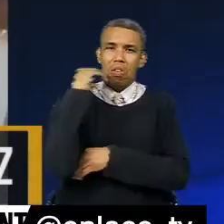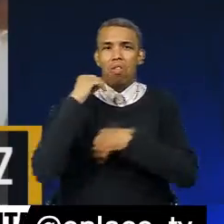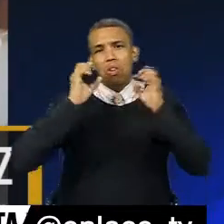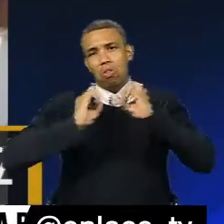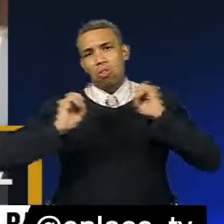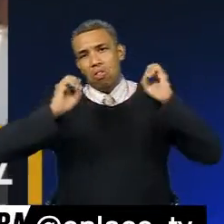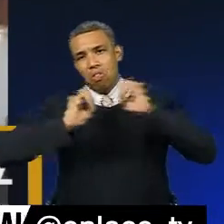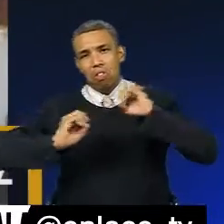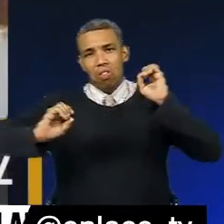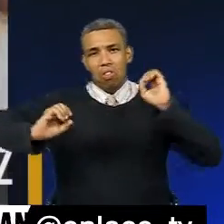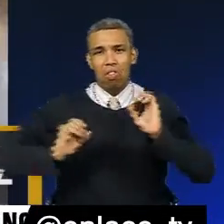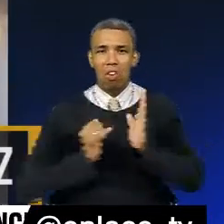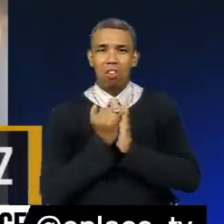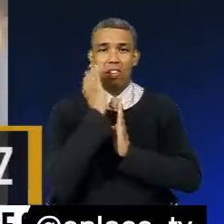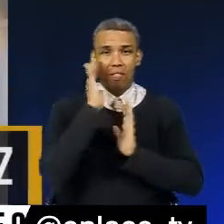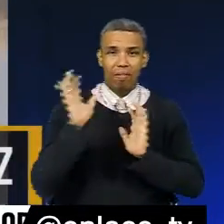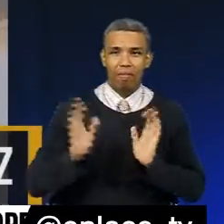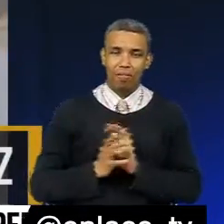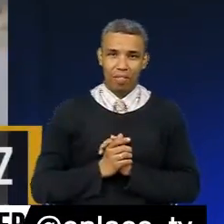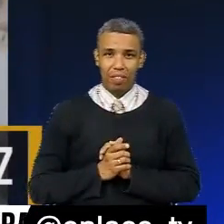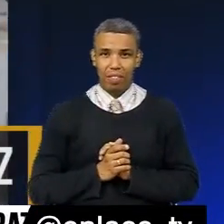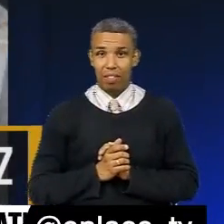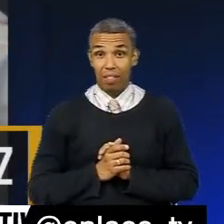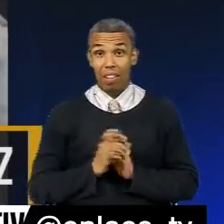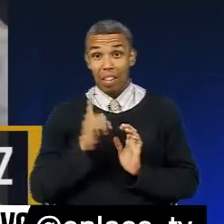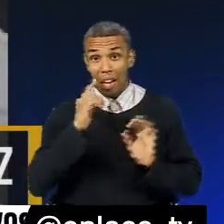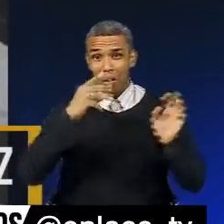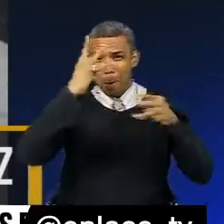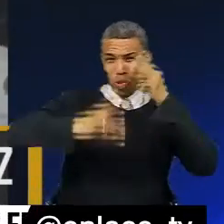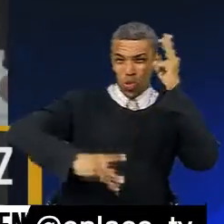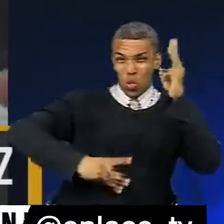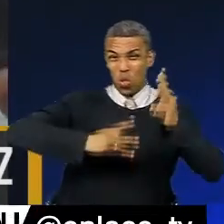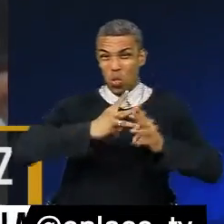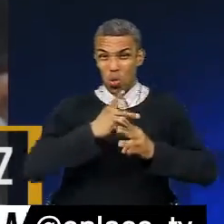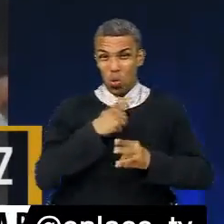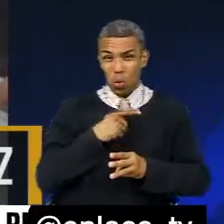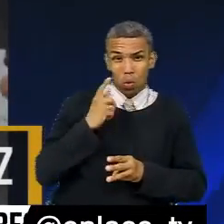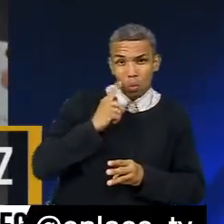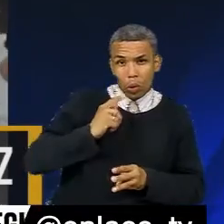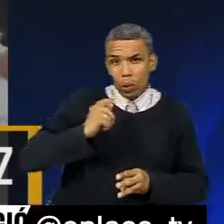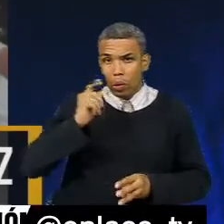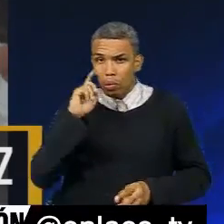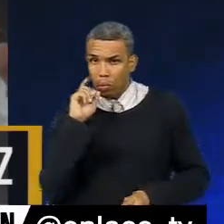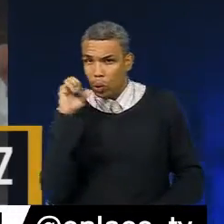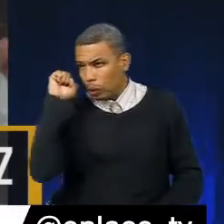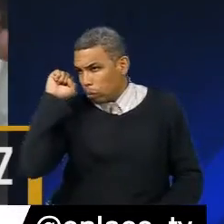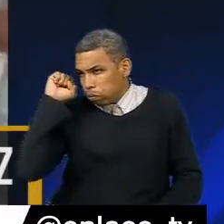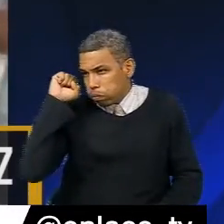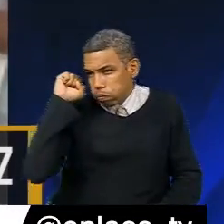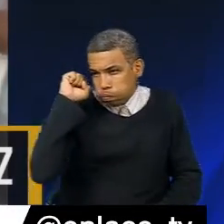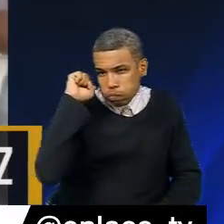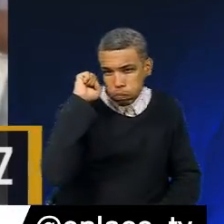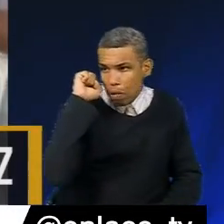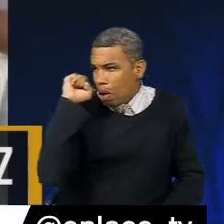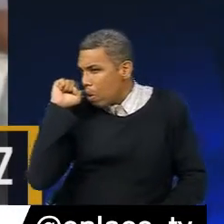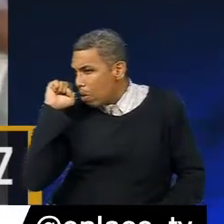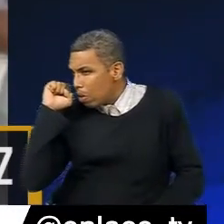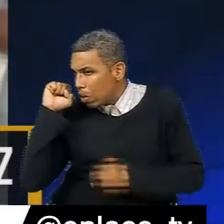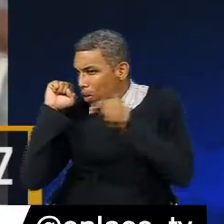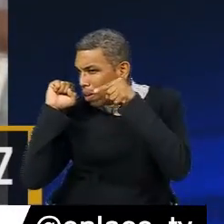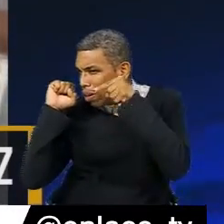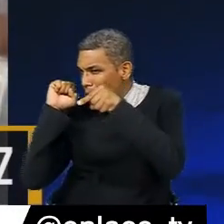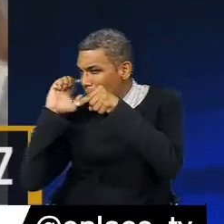Las cámaras de BBC Mundo la captaron en el acto entonando con furor el himno de Colombia, video que fue subido a las redes sociales de esta cadena